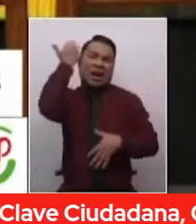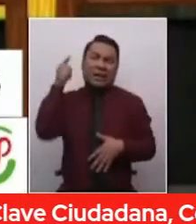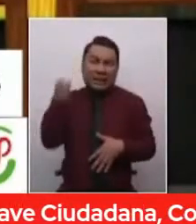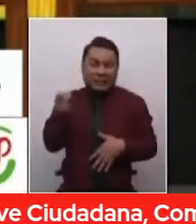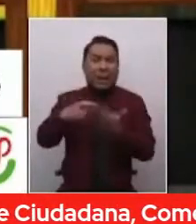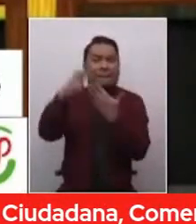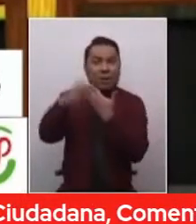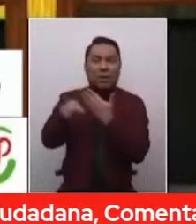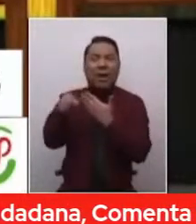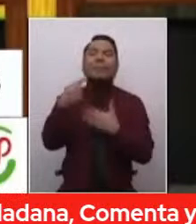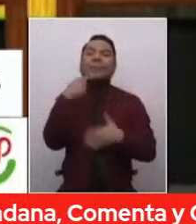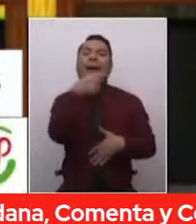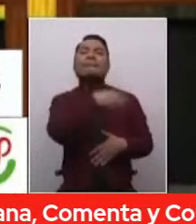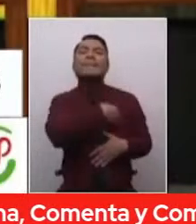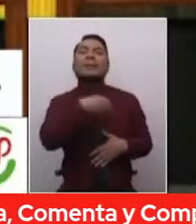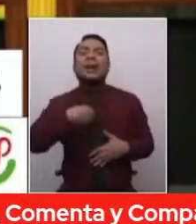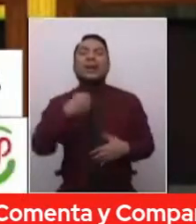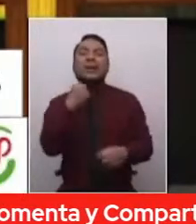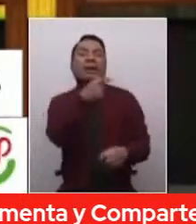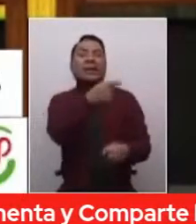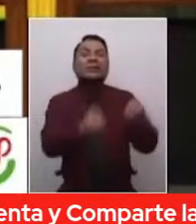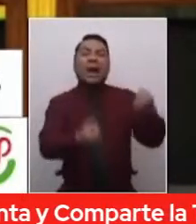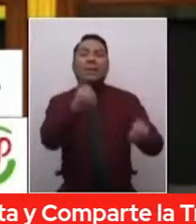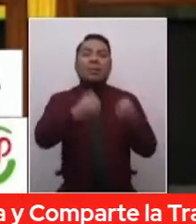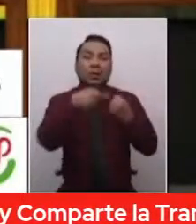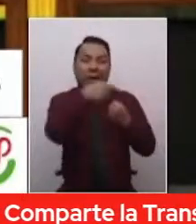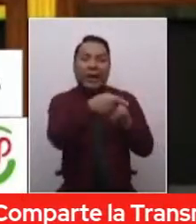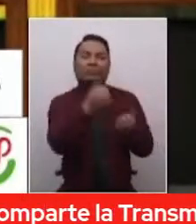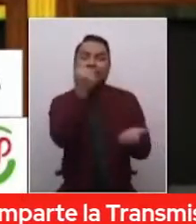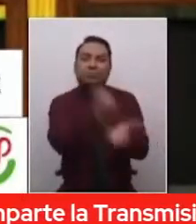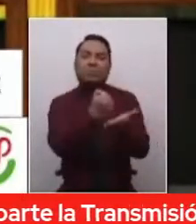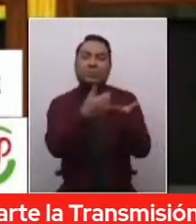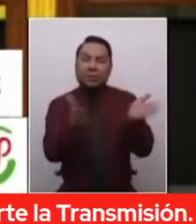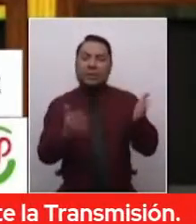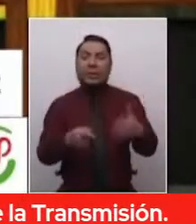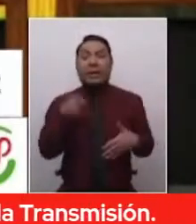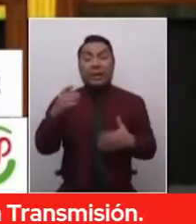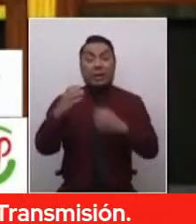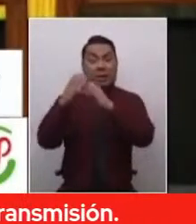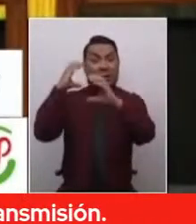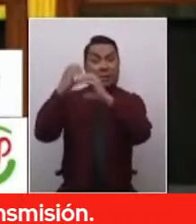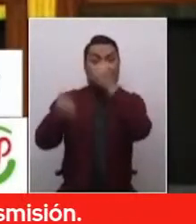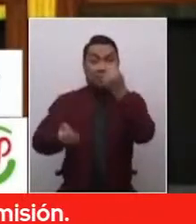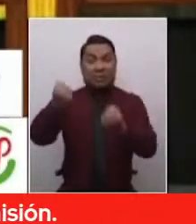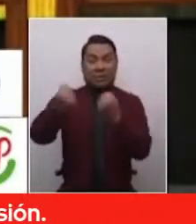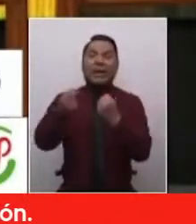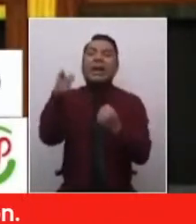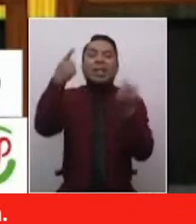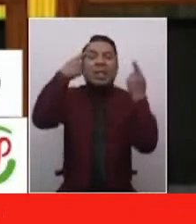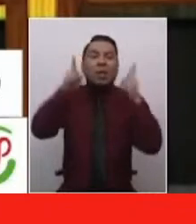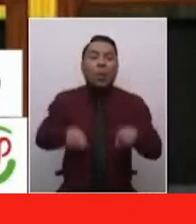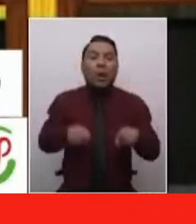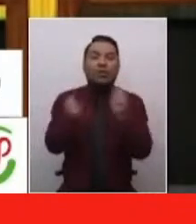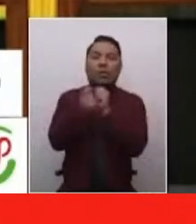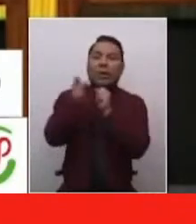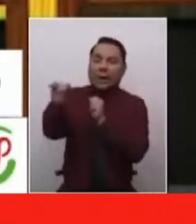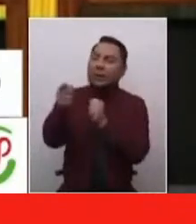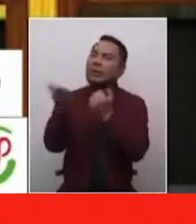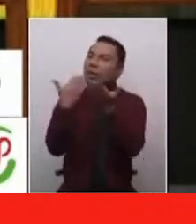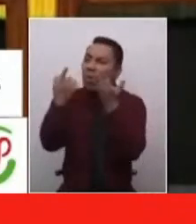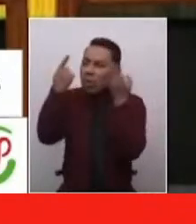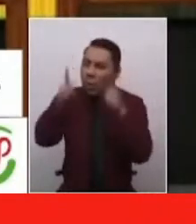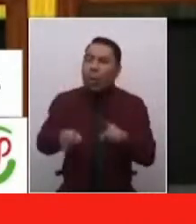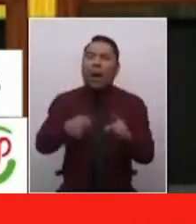municipalidad, depende del Ministerio de Transportes. Entonces, lo que son los camiones, tenemos que llegar a un acuerdo con los propios camioneros. Queremos hacer vías